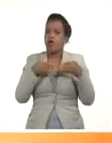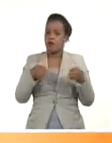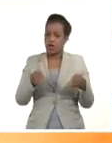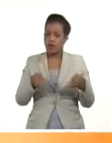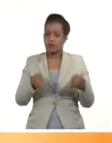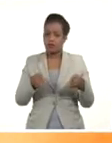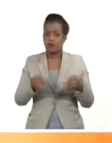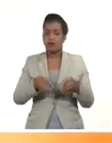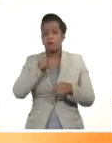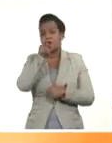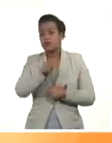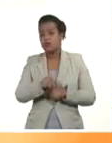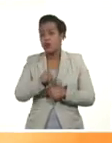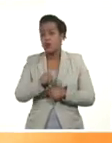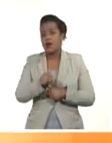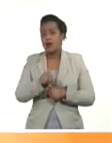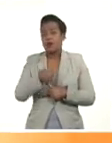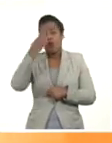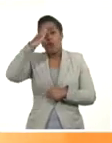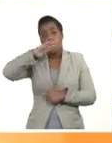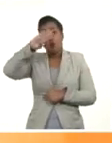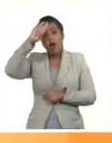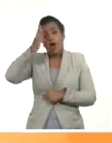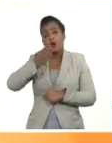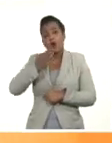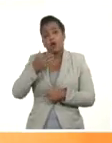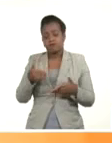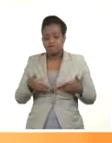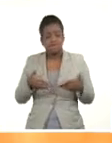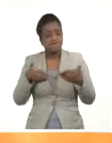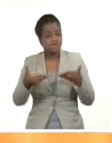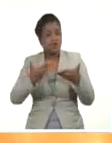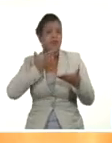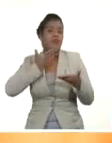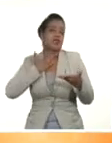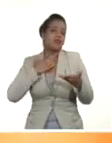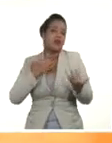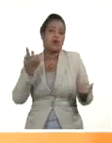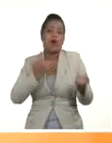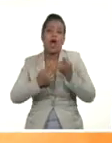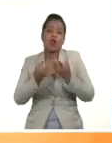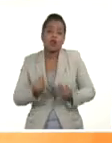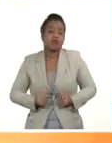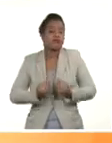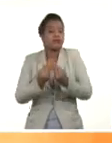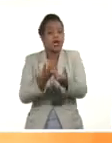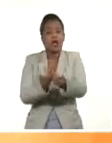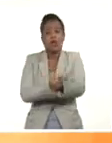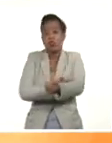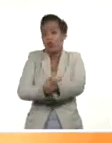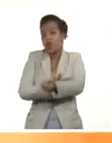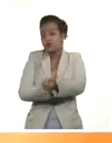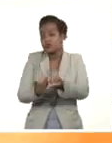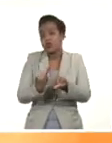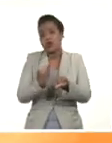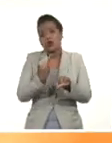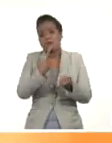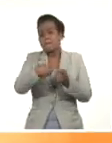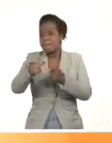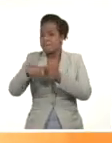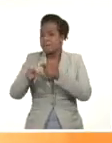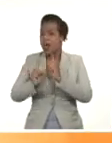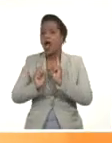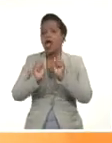todas aquellas personas, aquellos cubanos, personas de buena voluntad que deseen hacer cualquier donación. Ahí están